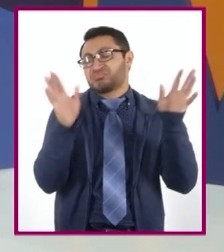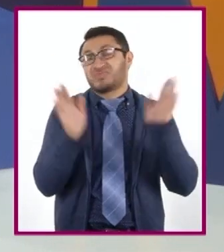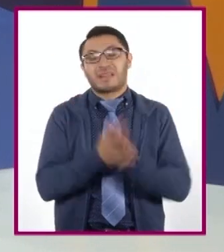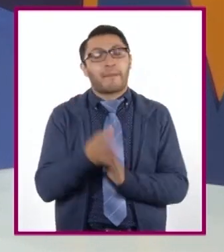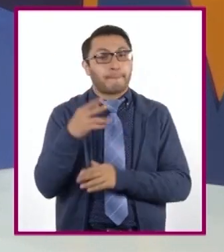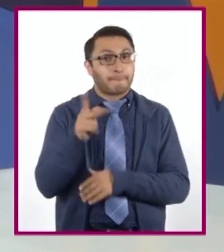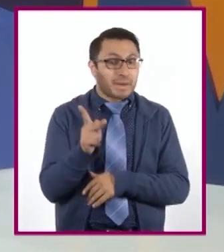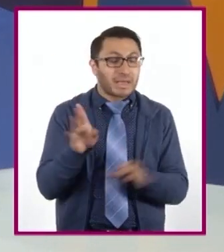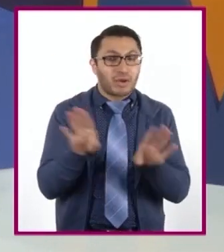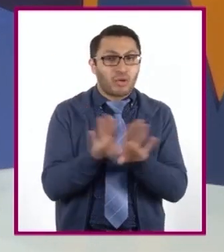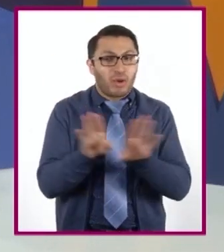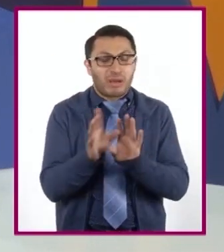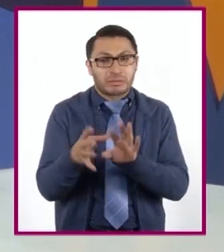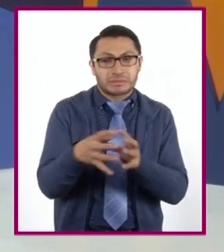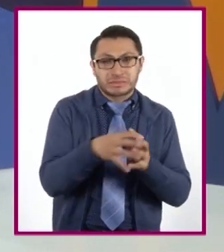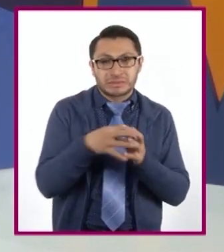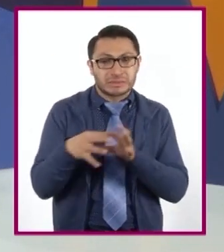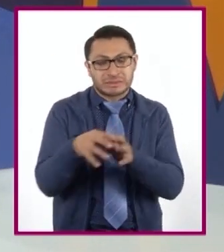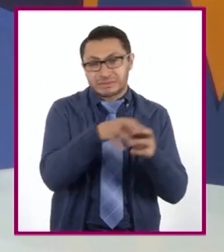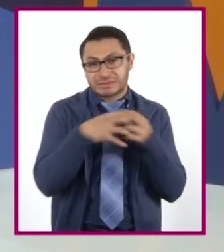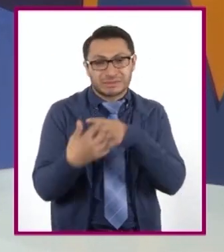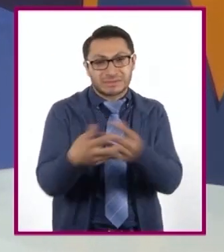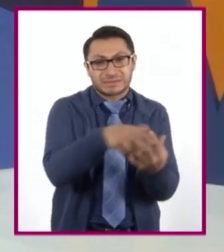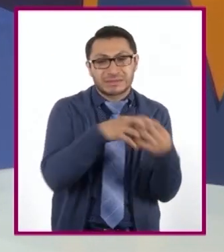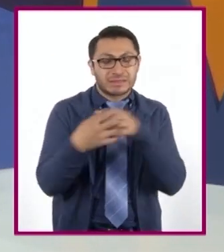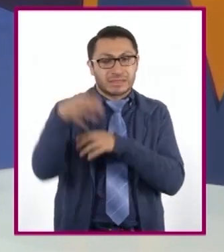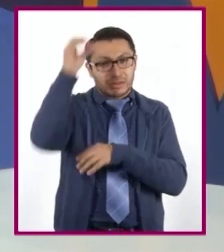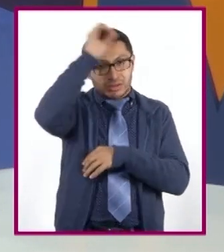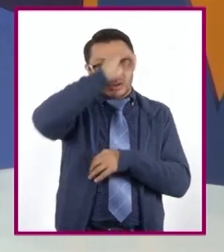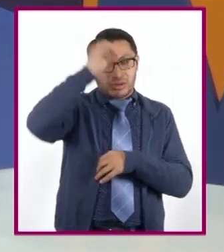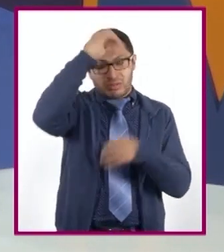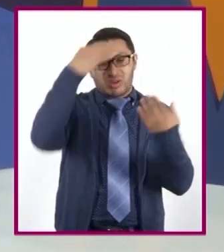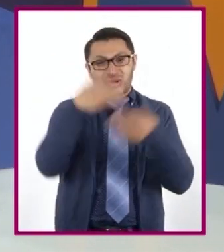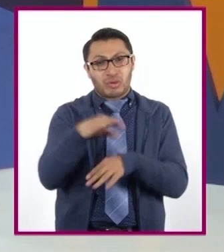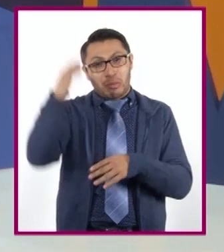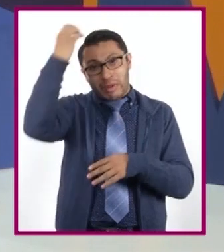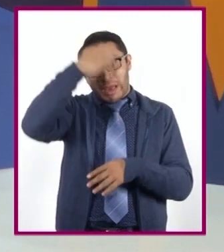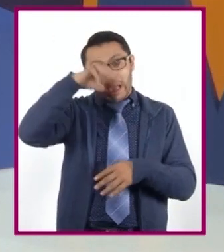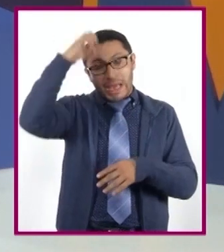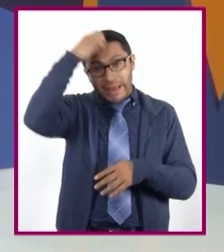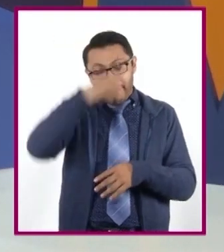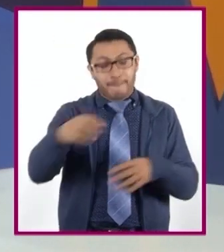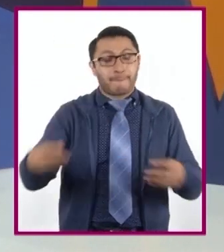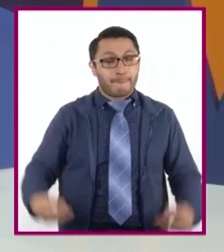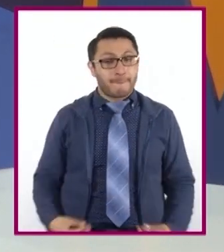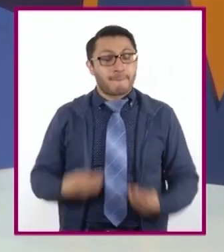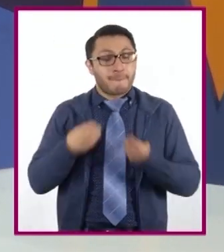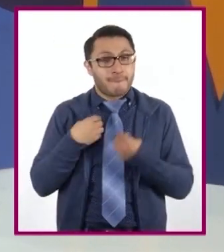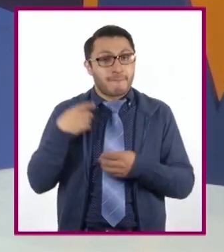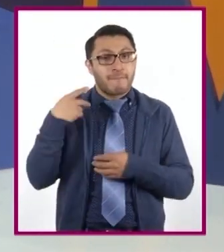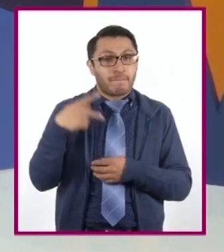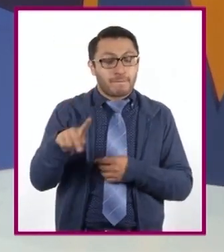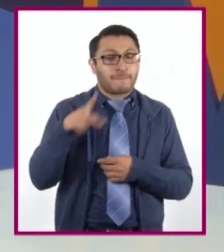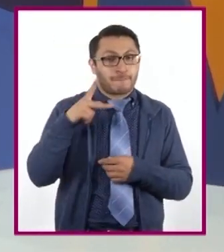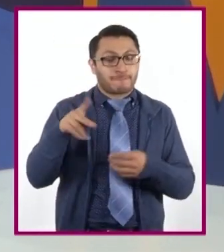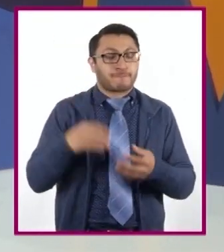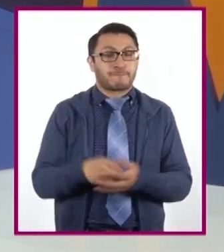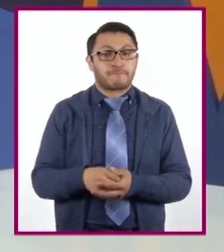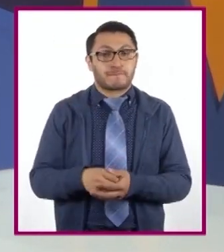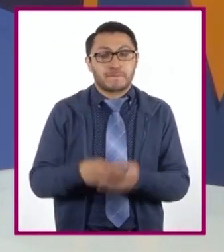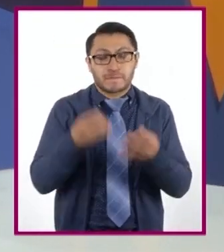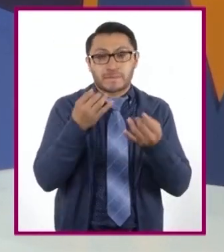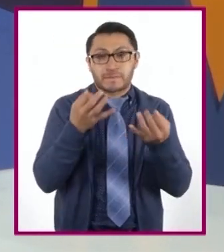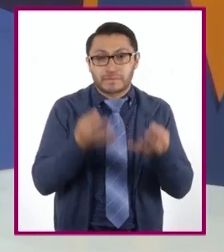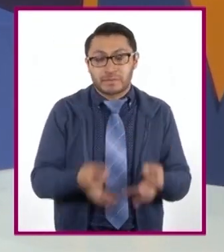embargo, estaban mezcladas las opiniones basadas en experiencias de vida con los argumentos que presentaban datos sobre la